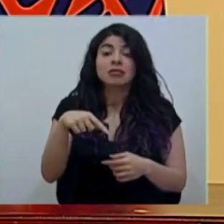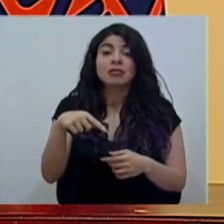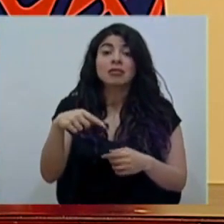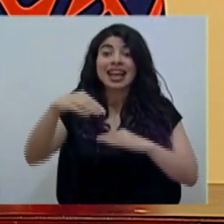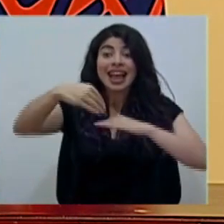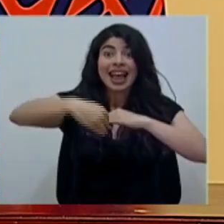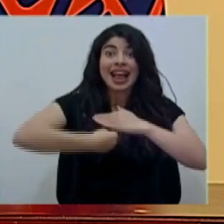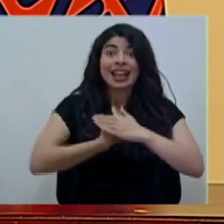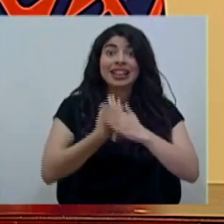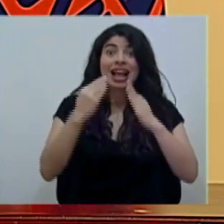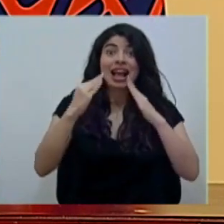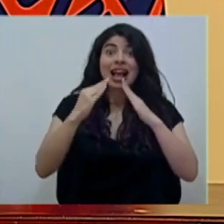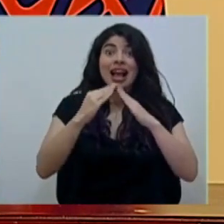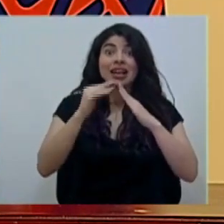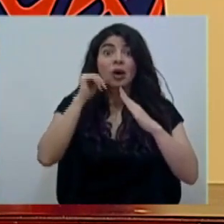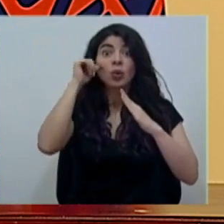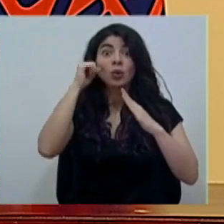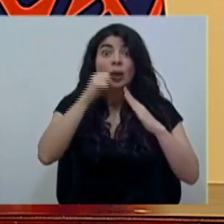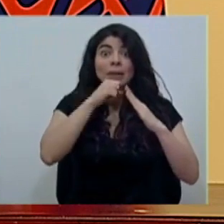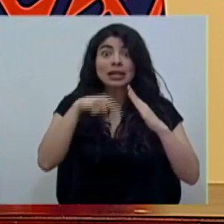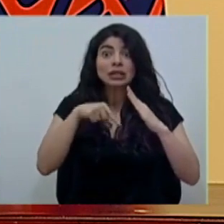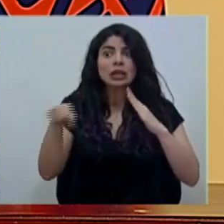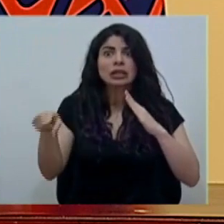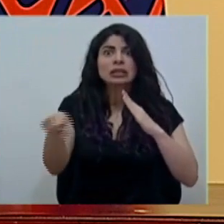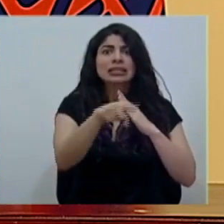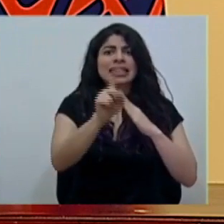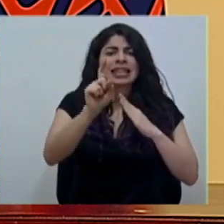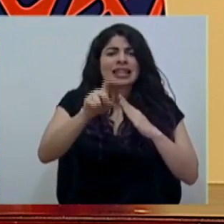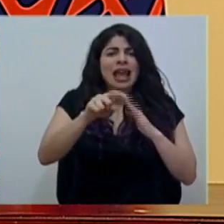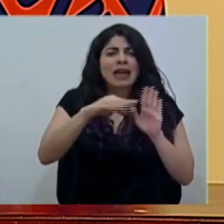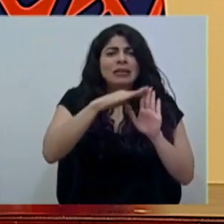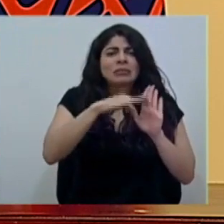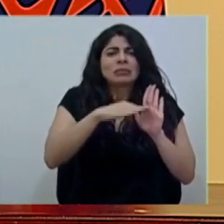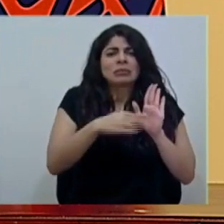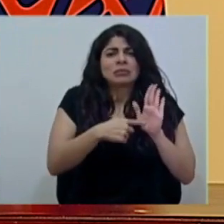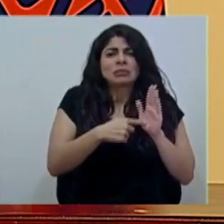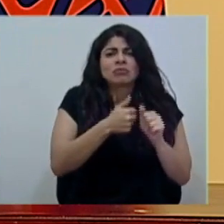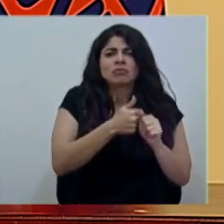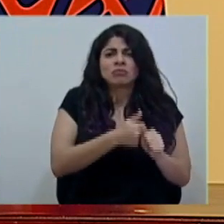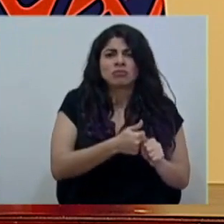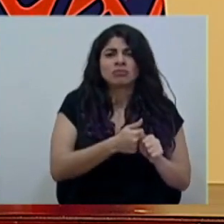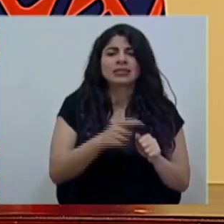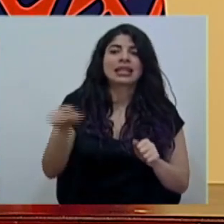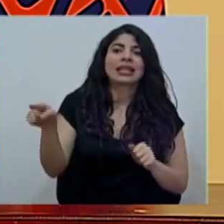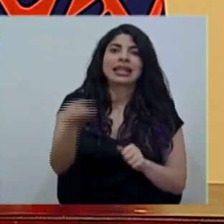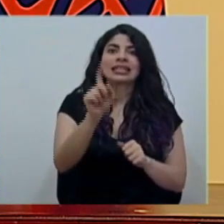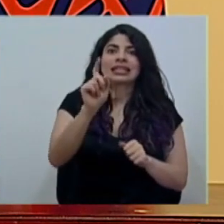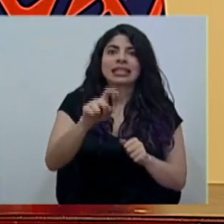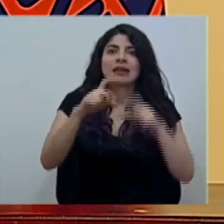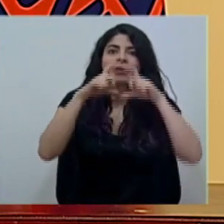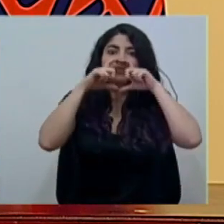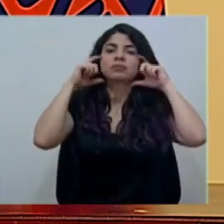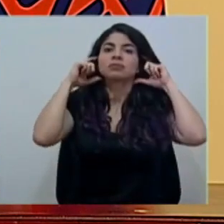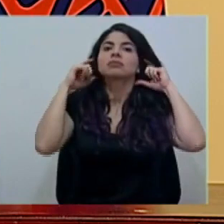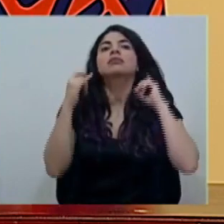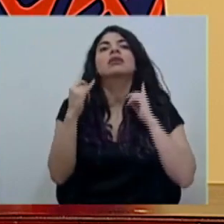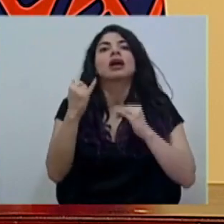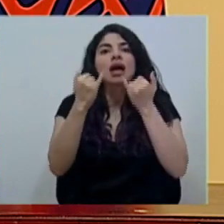ingresar en la casa del adulto mayor, todos tienen que tomar las mismas medidas y obviamente mantener la mascarilla,